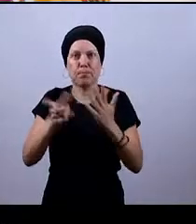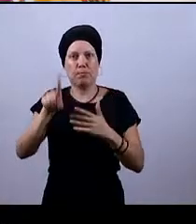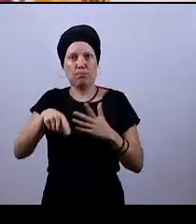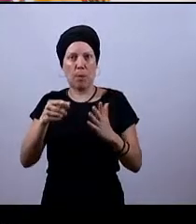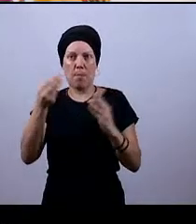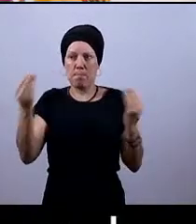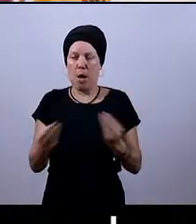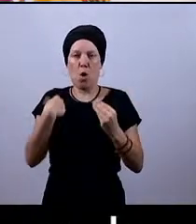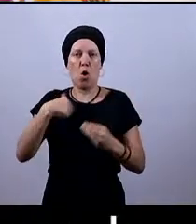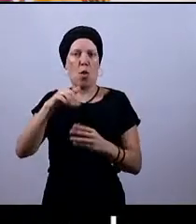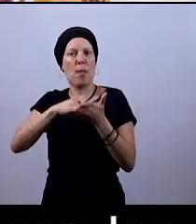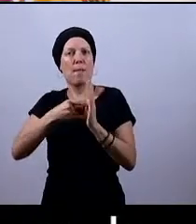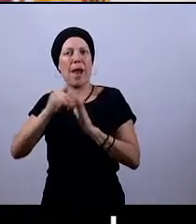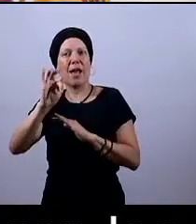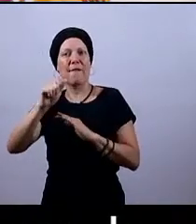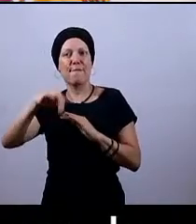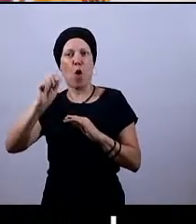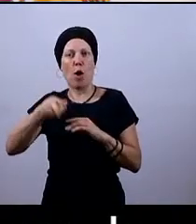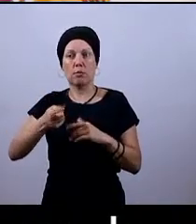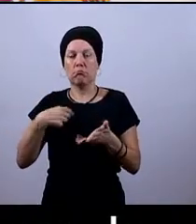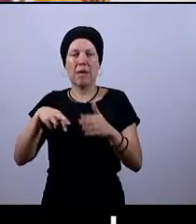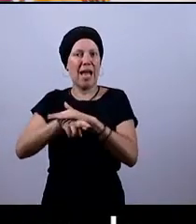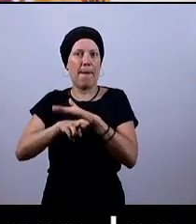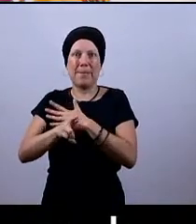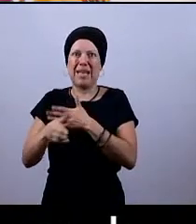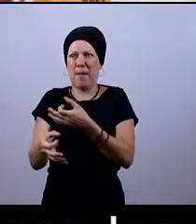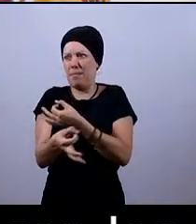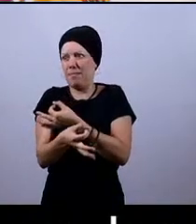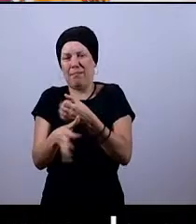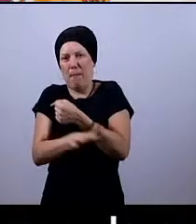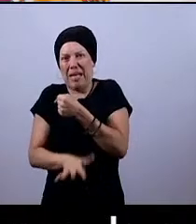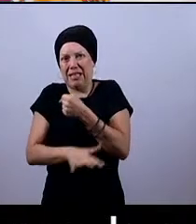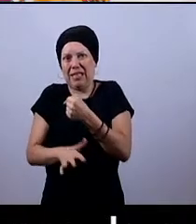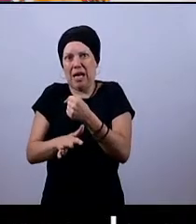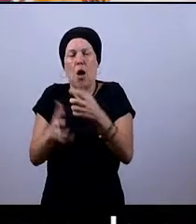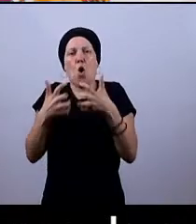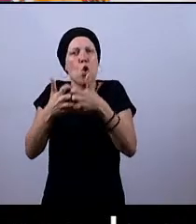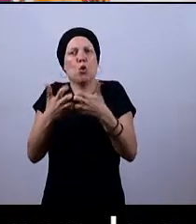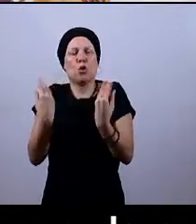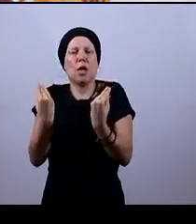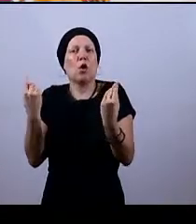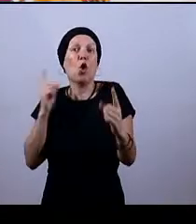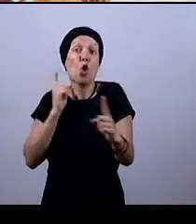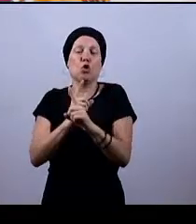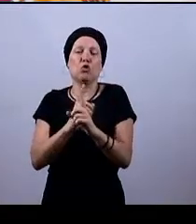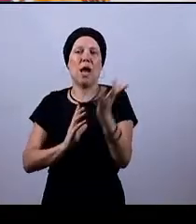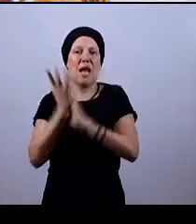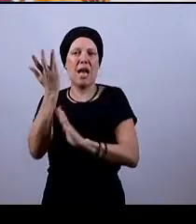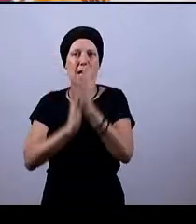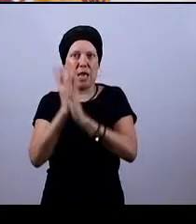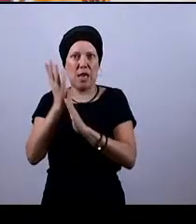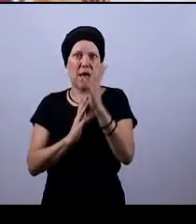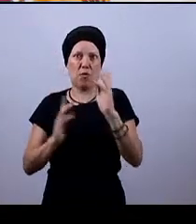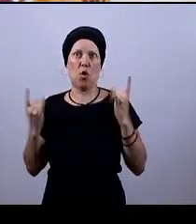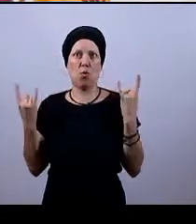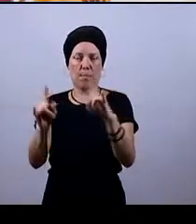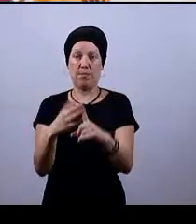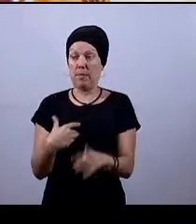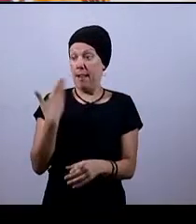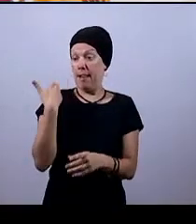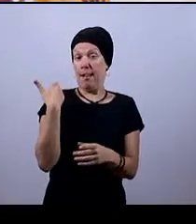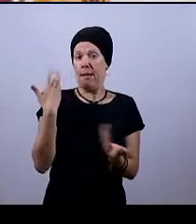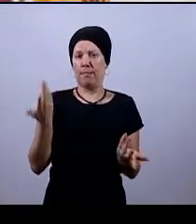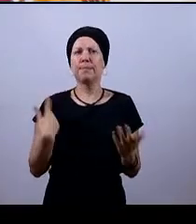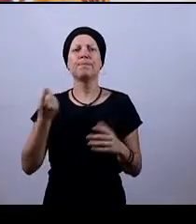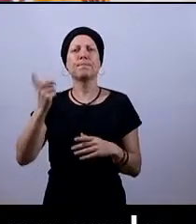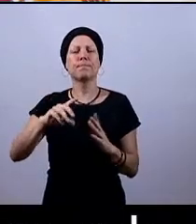del Plan Infoe, una herramienta fundamental en la lucha contra los incendios forestales. Les recuerdo que hace muy poco hemos